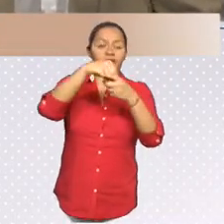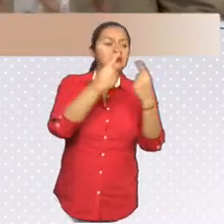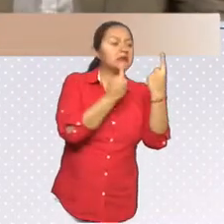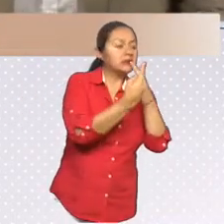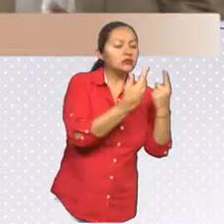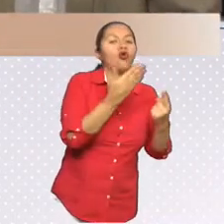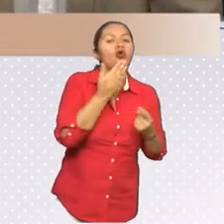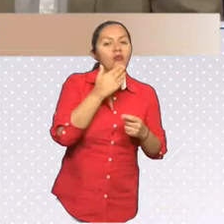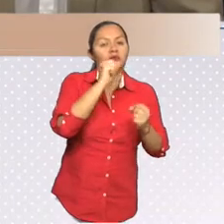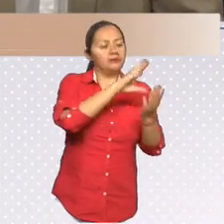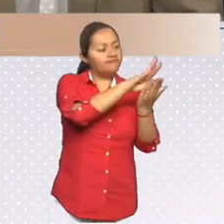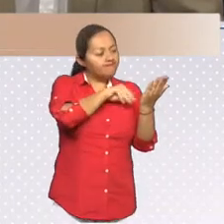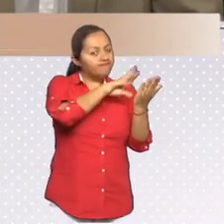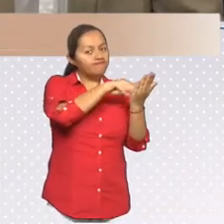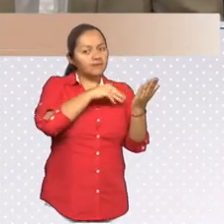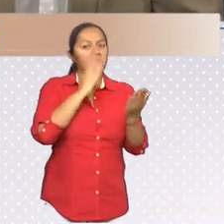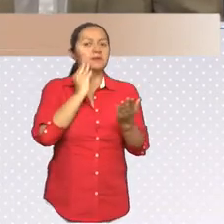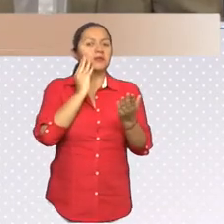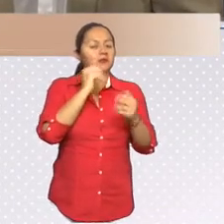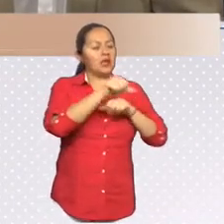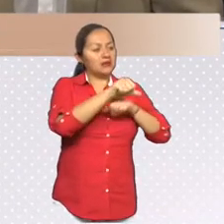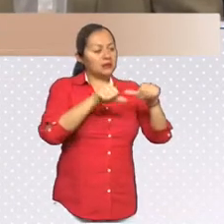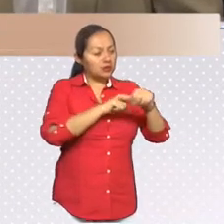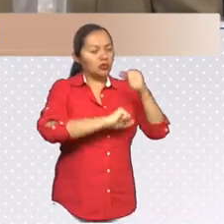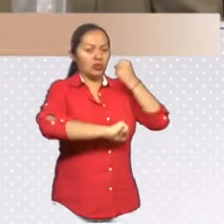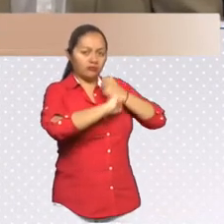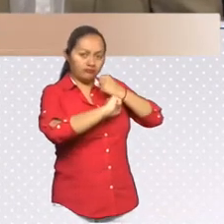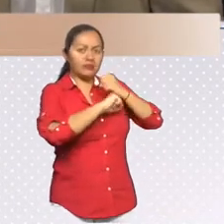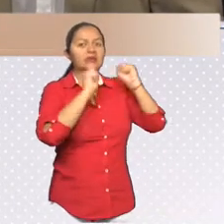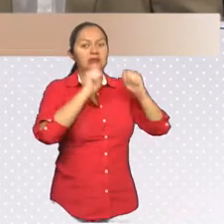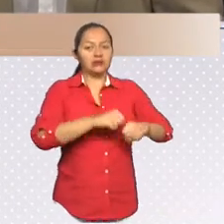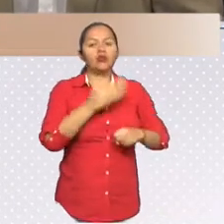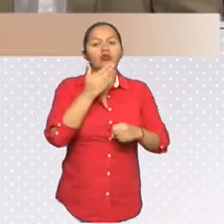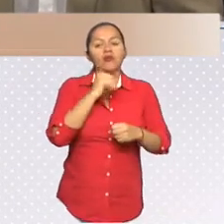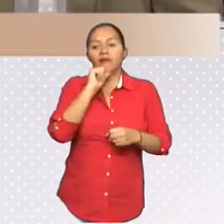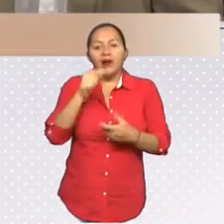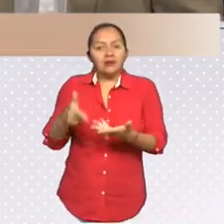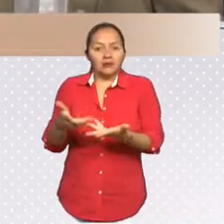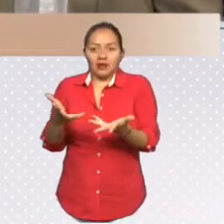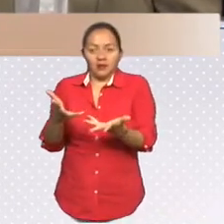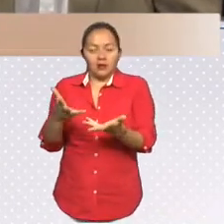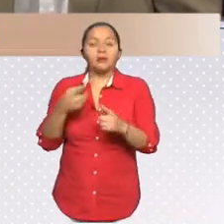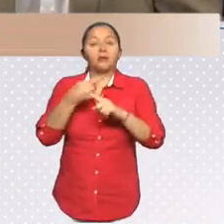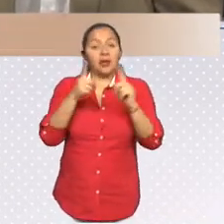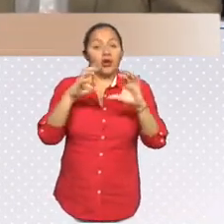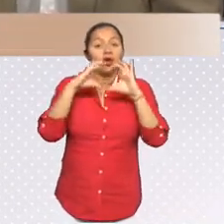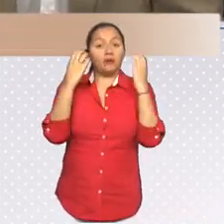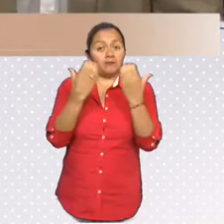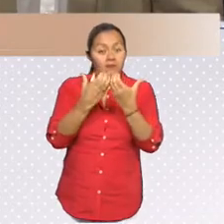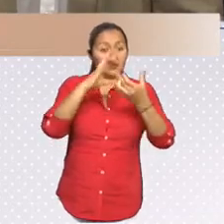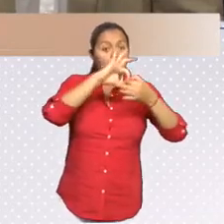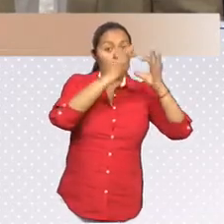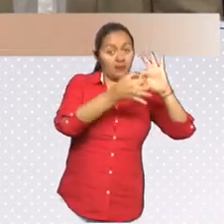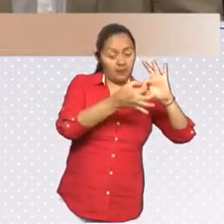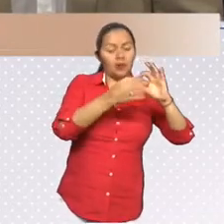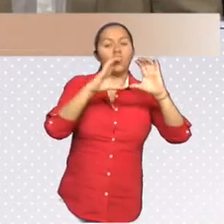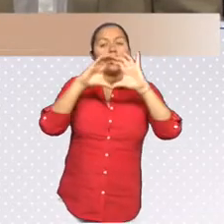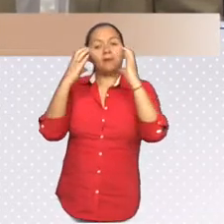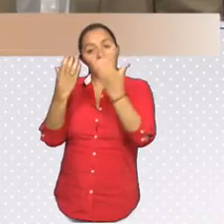decir, lograr llegar a ellos para tener asesoría, tener apoyo de cosas que nosotros no tenemos. Pero en sí, el Comité Olímpico y el Comité Paralímpico